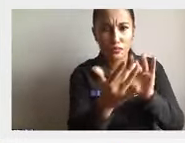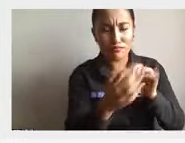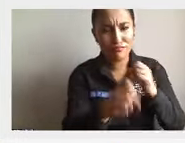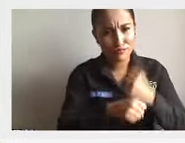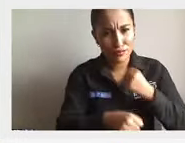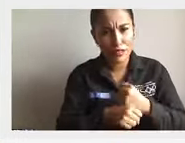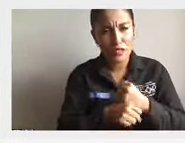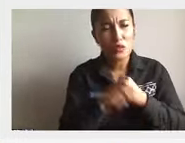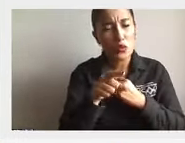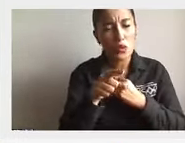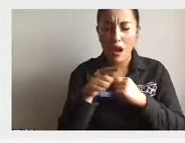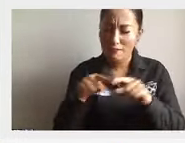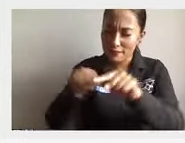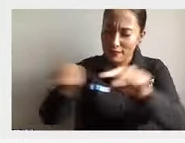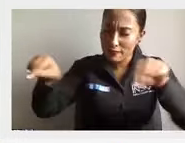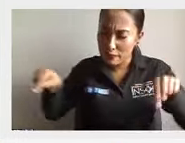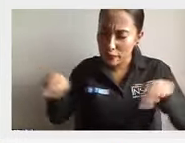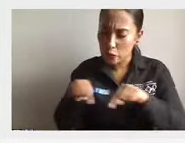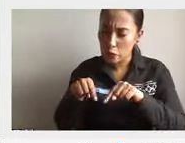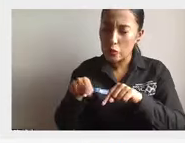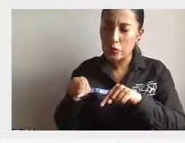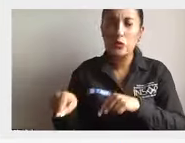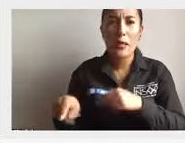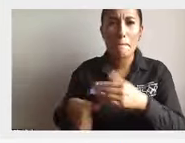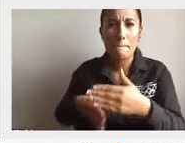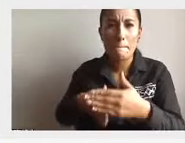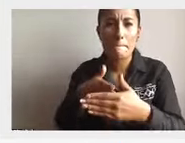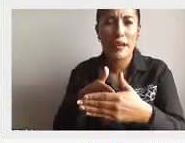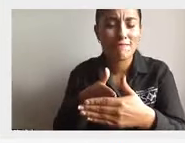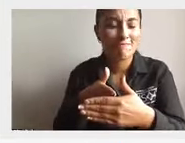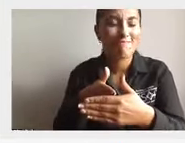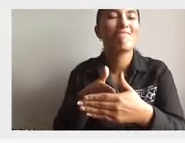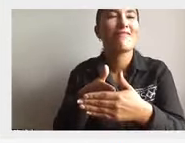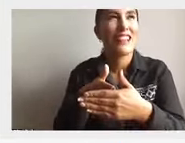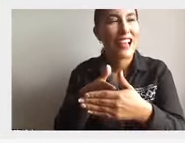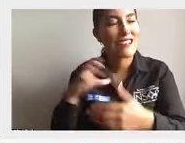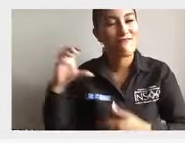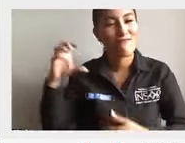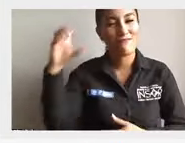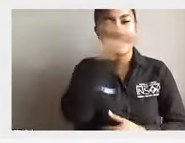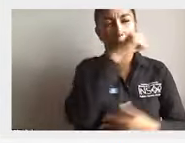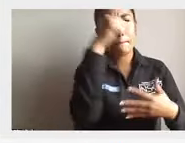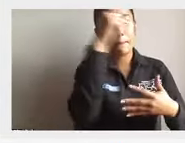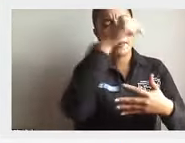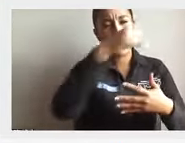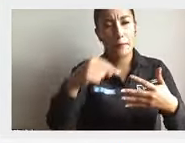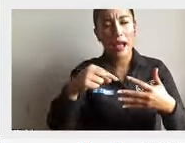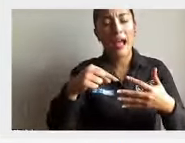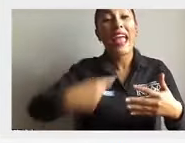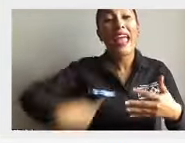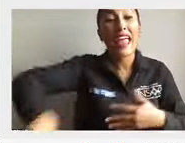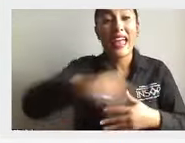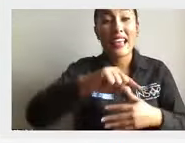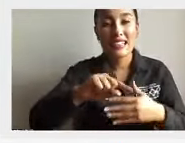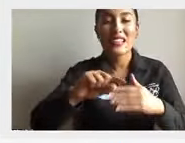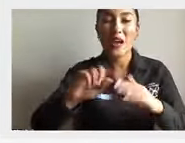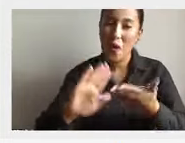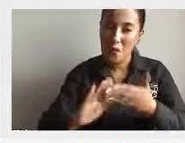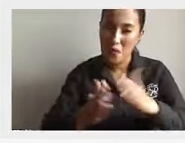son las principales barreras que en este momento tienen esas comunidades educativas al momento